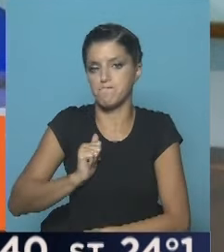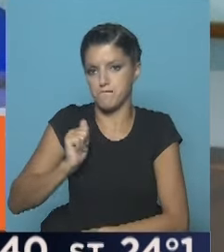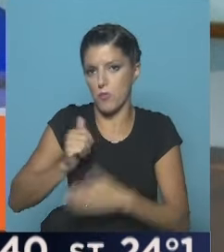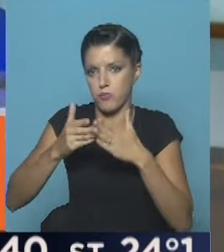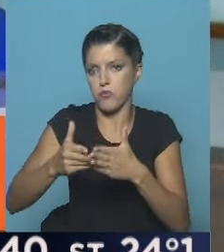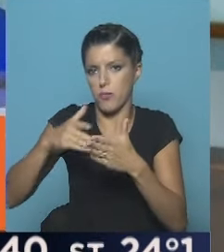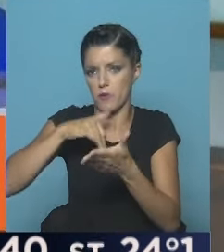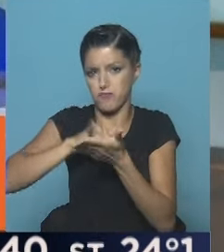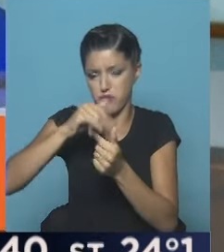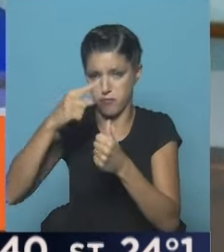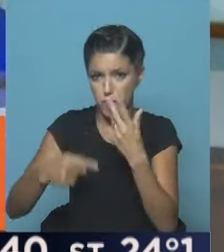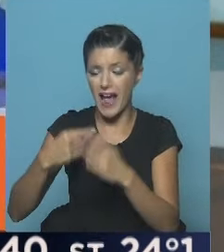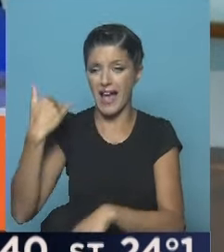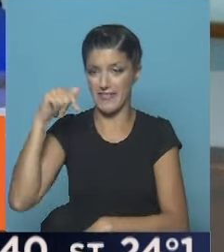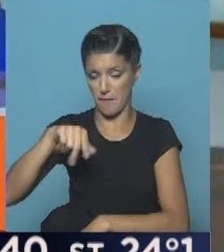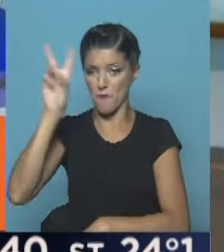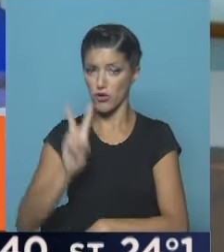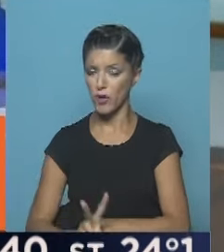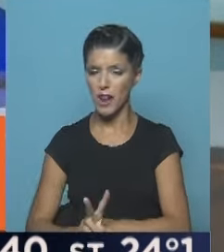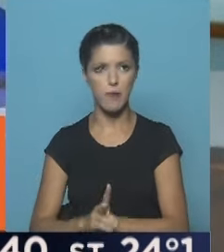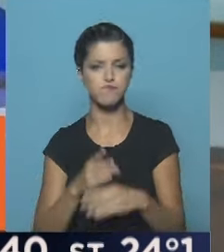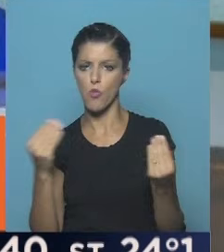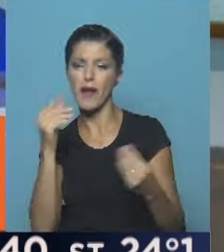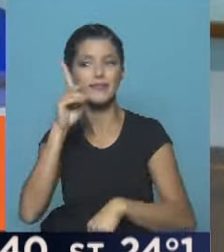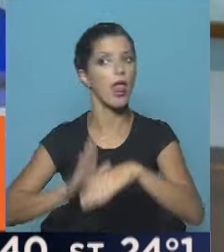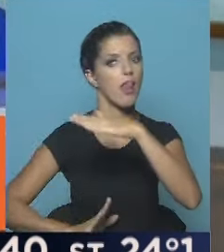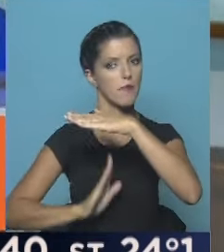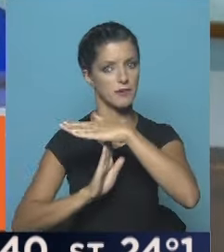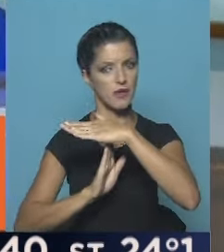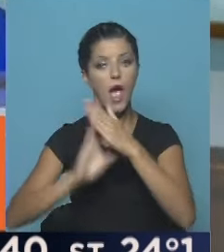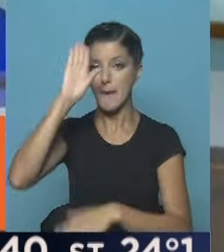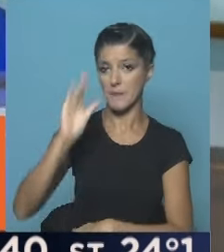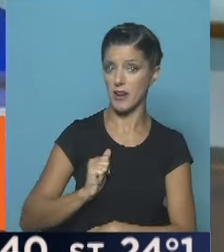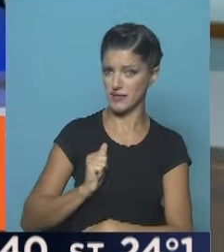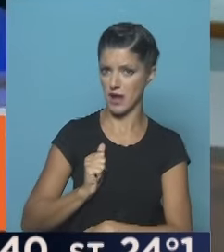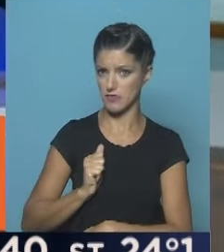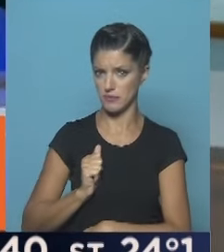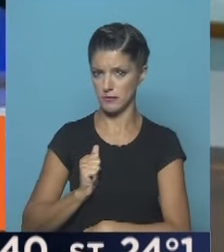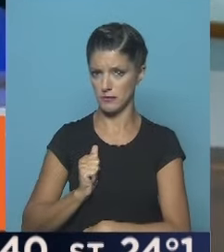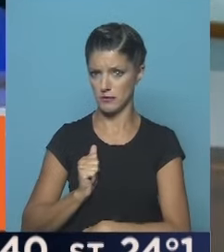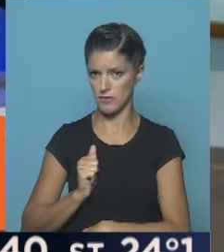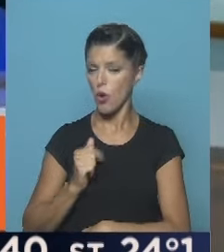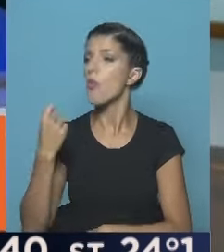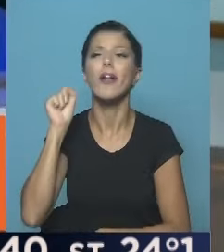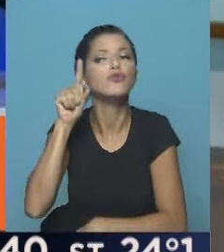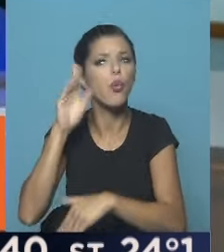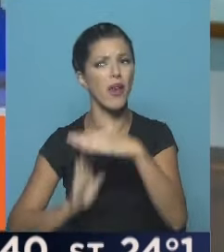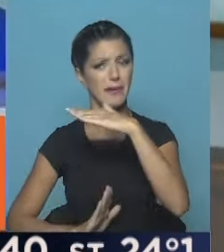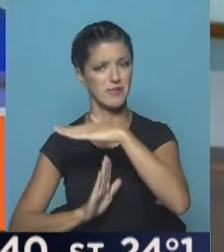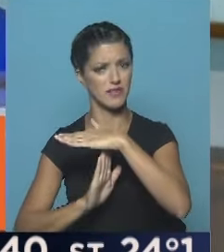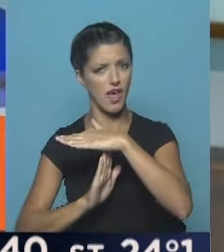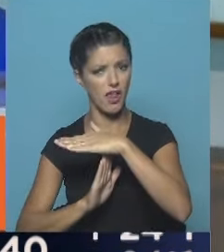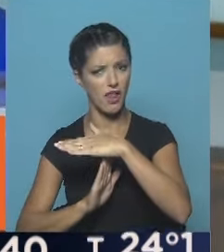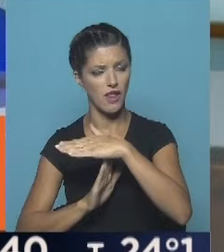país. ¿Hasta dónde son capaces de llegar la cúpula militar y la familia militar? ¿Hasta dónde van a llegar? ¿Se van a poner